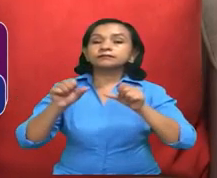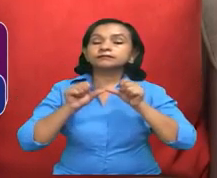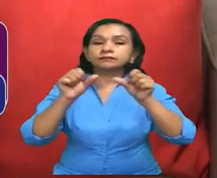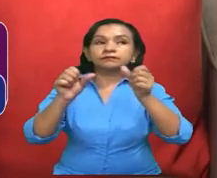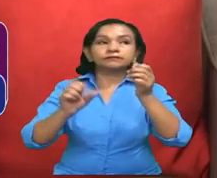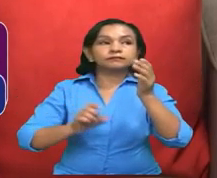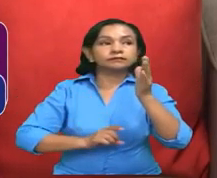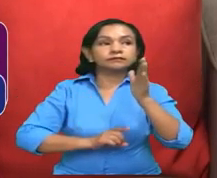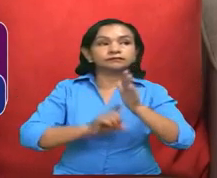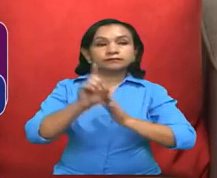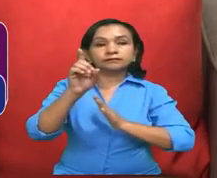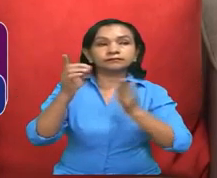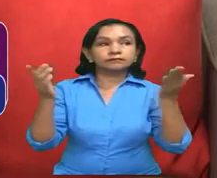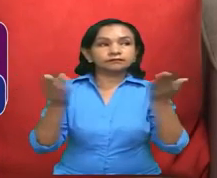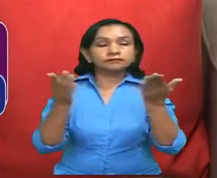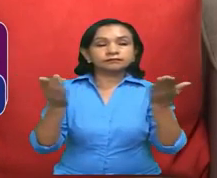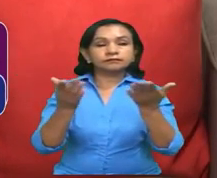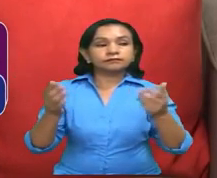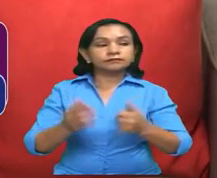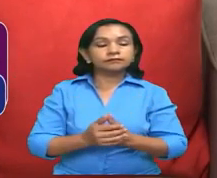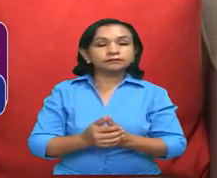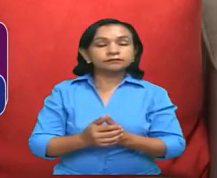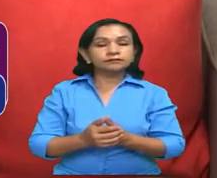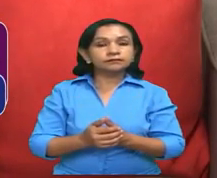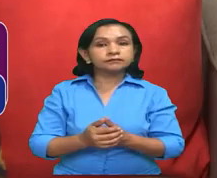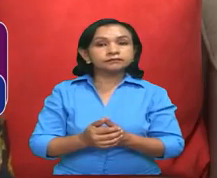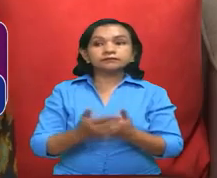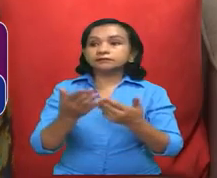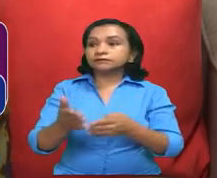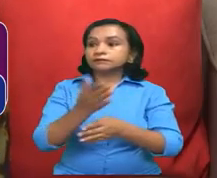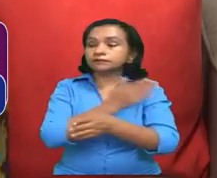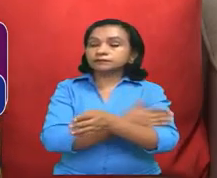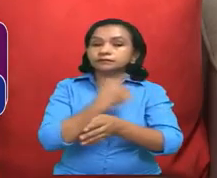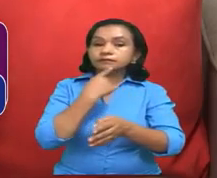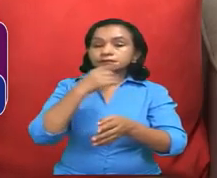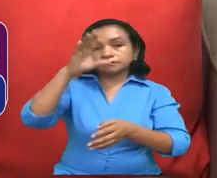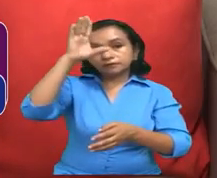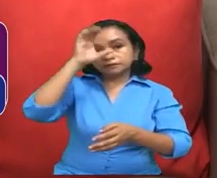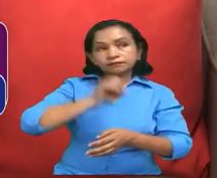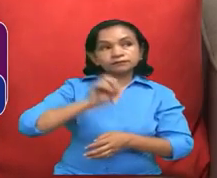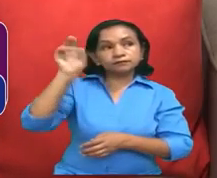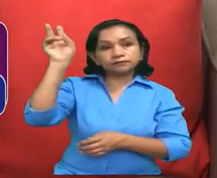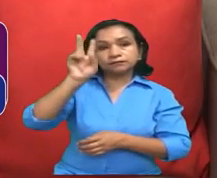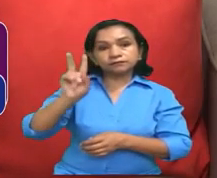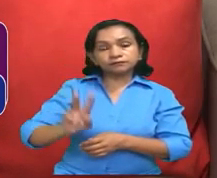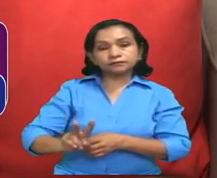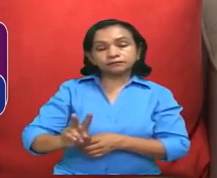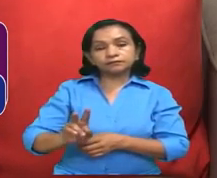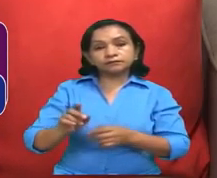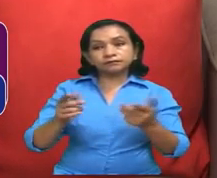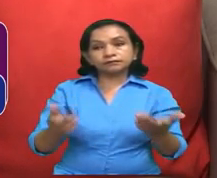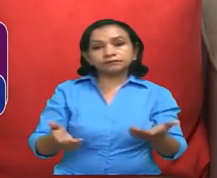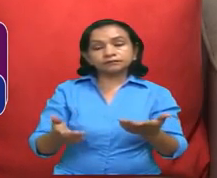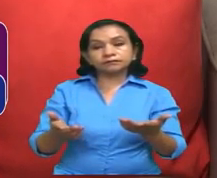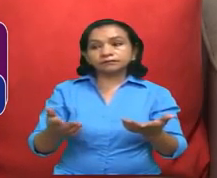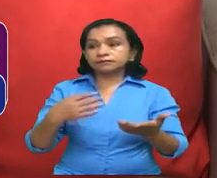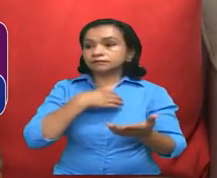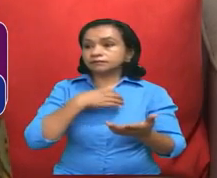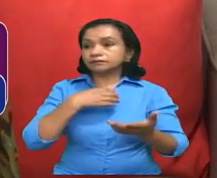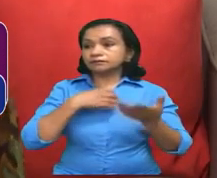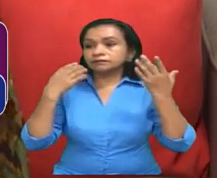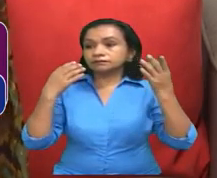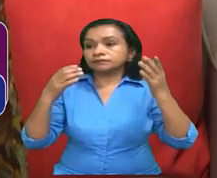Nicaragua, de igual manera China-Taiwán, y su interés definitivamente por continuar respaldando